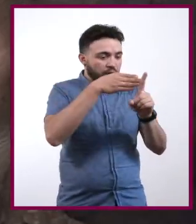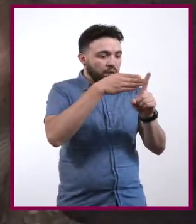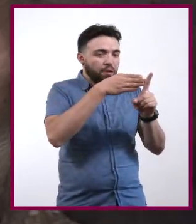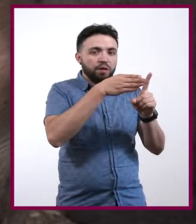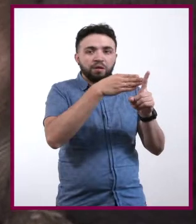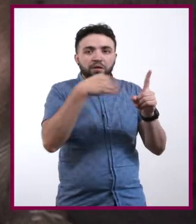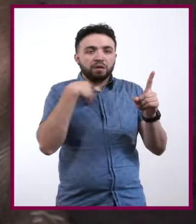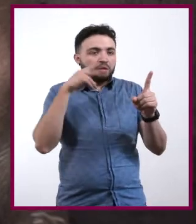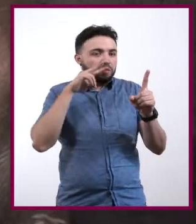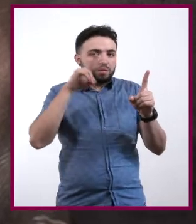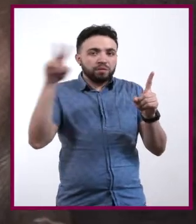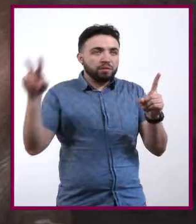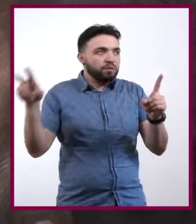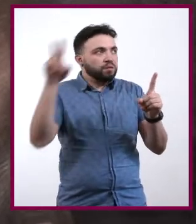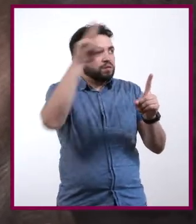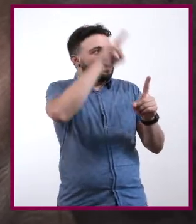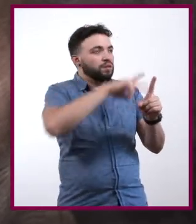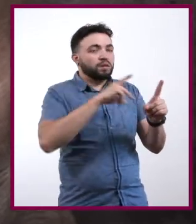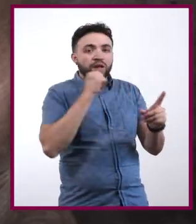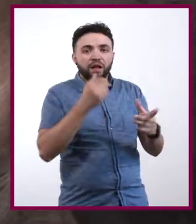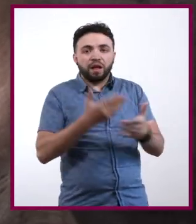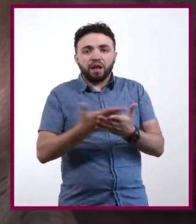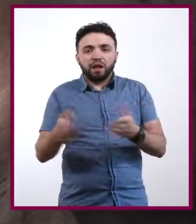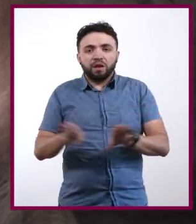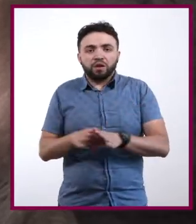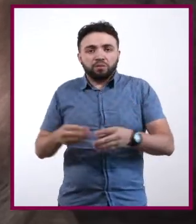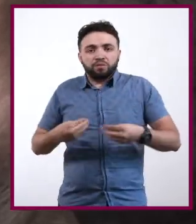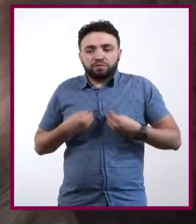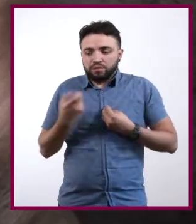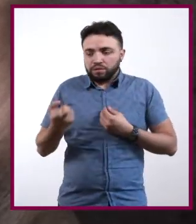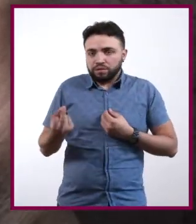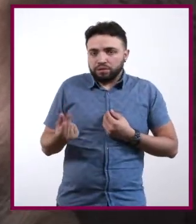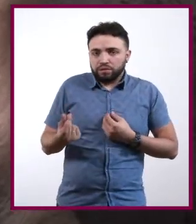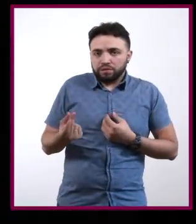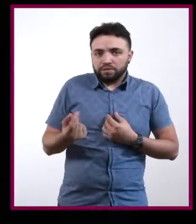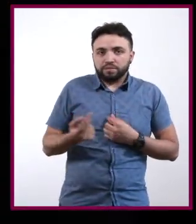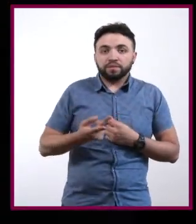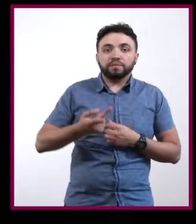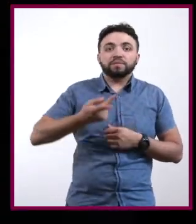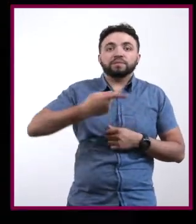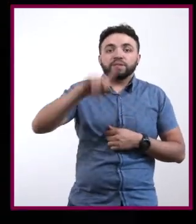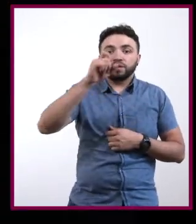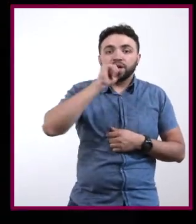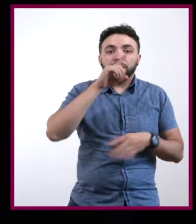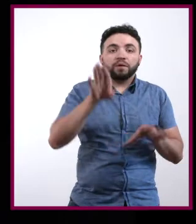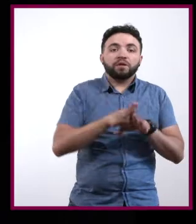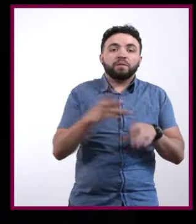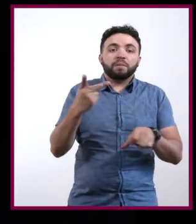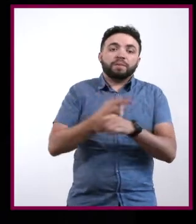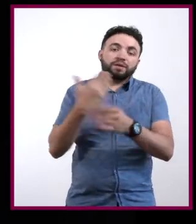actualmente vivimos con estos perros, pero que también en el pasado prehispánico existió. Y es